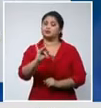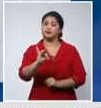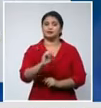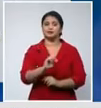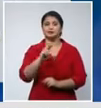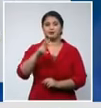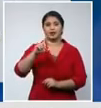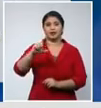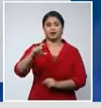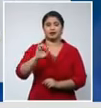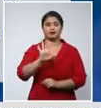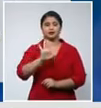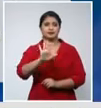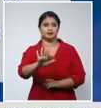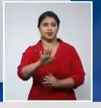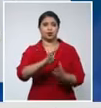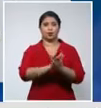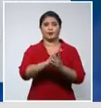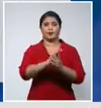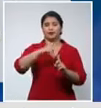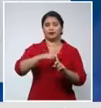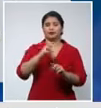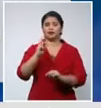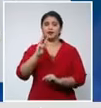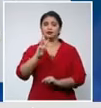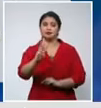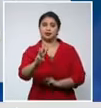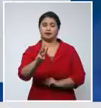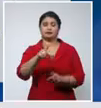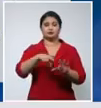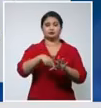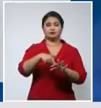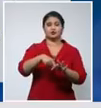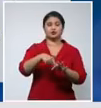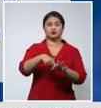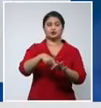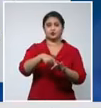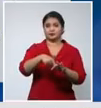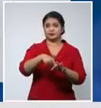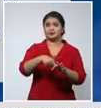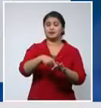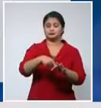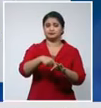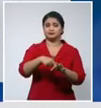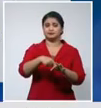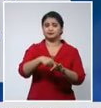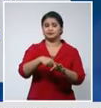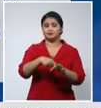5, Matanzas, 3, el municipio especial Isla de la Juventud,